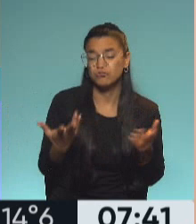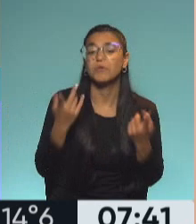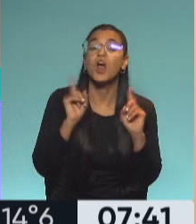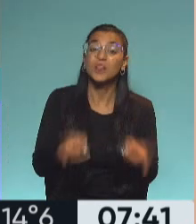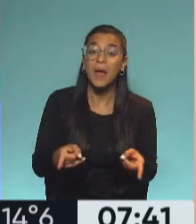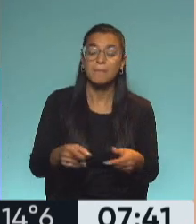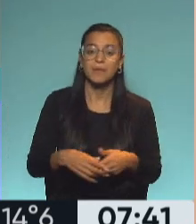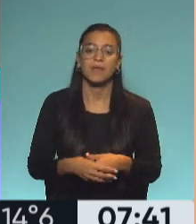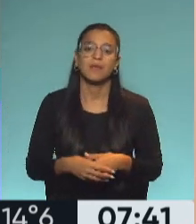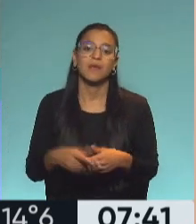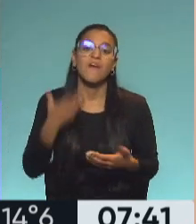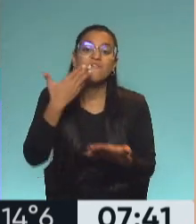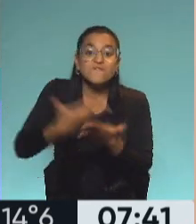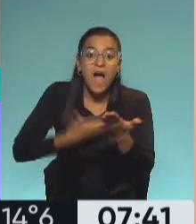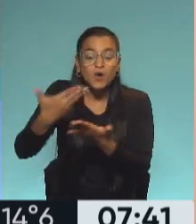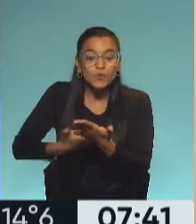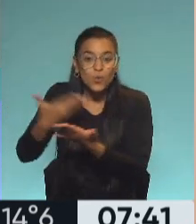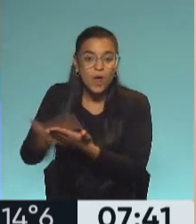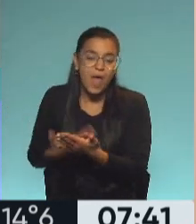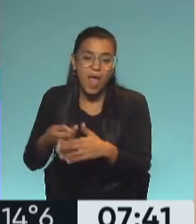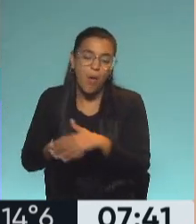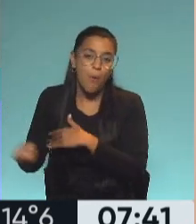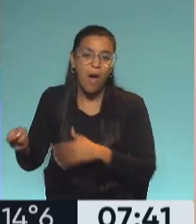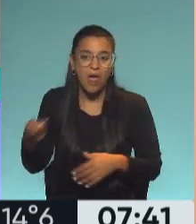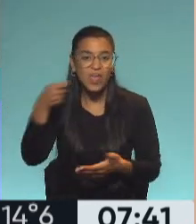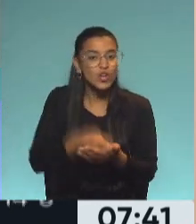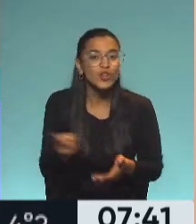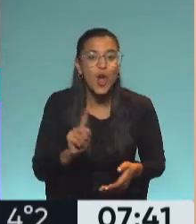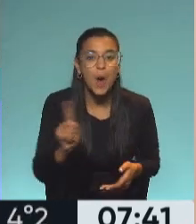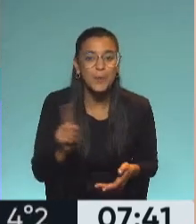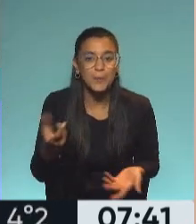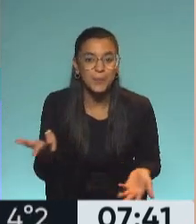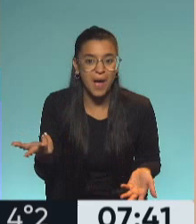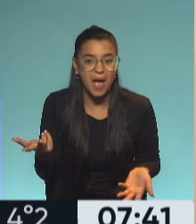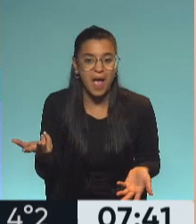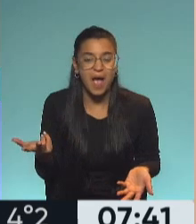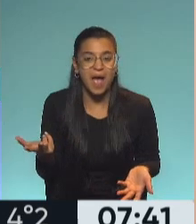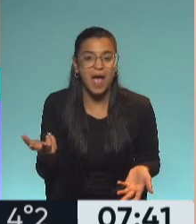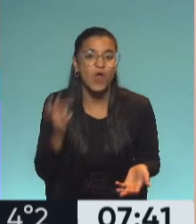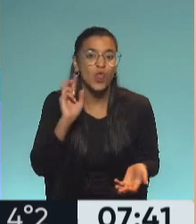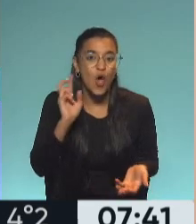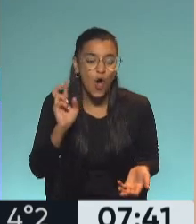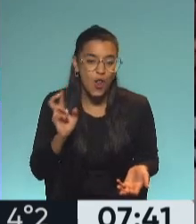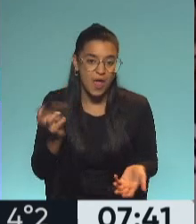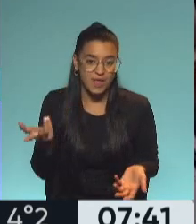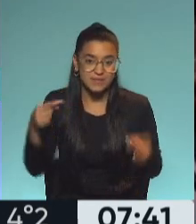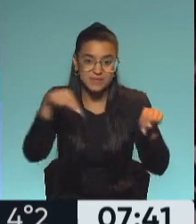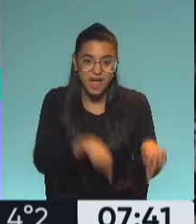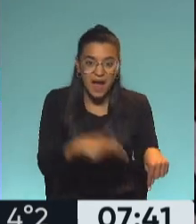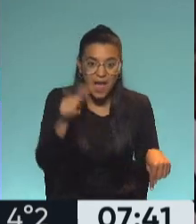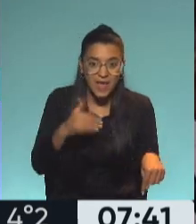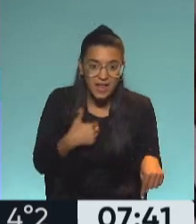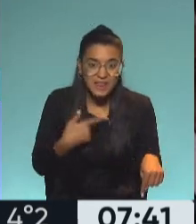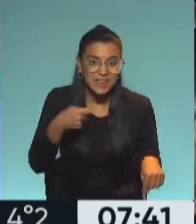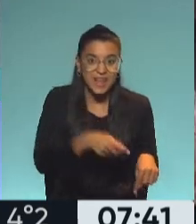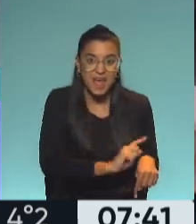vez, con la subfacturación, hay una evasión de los dólares que deben ingresar al país, ¿no es cierto?